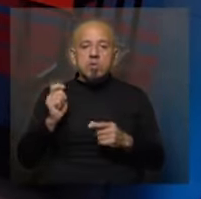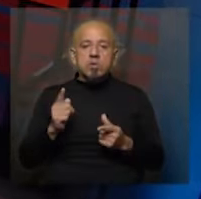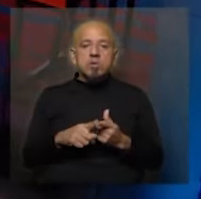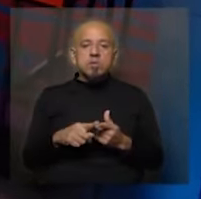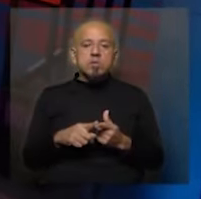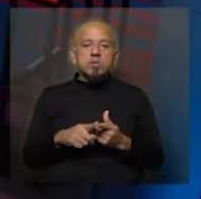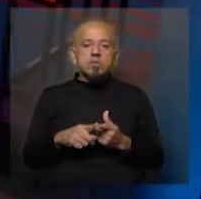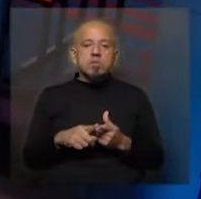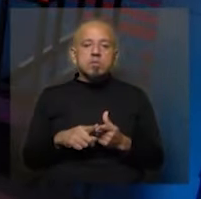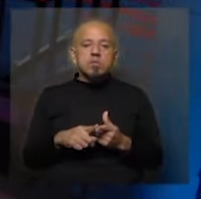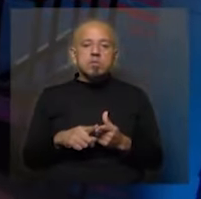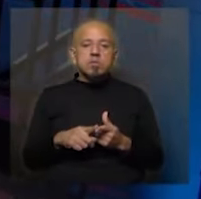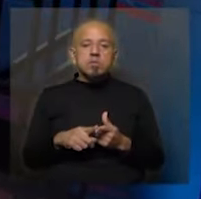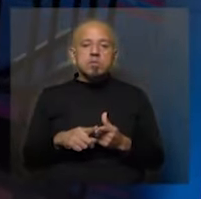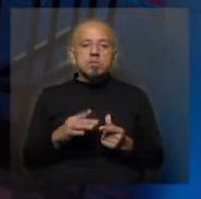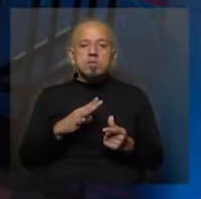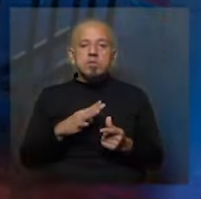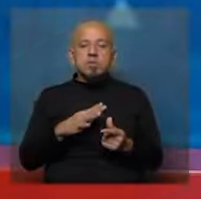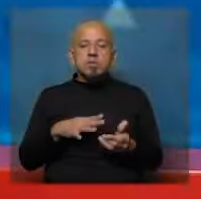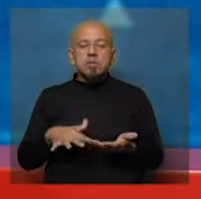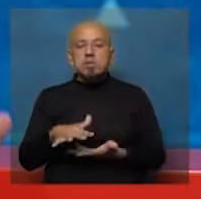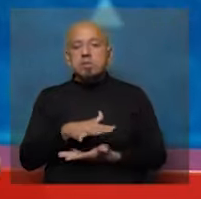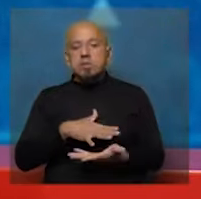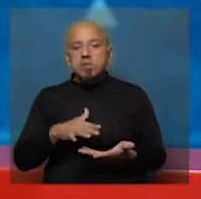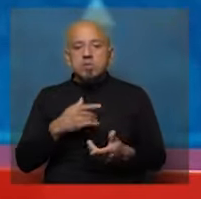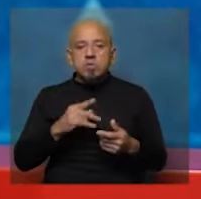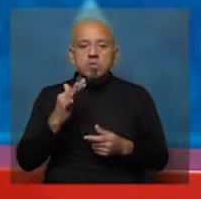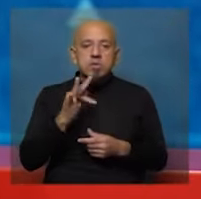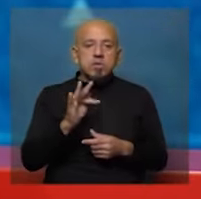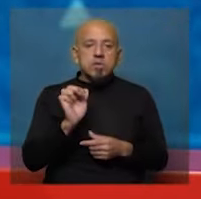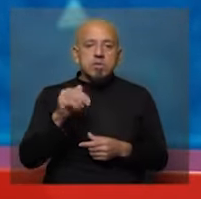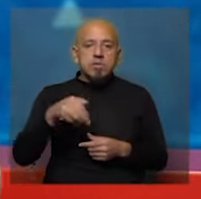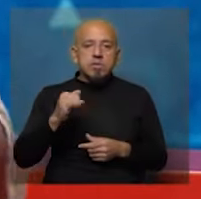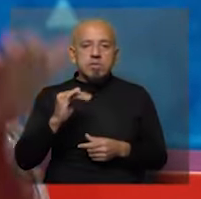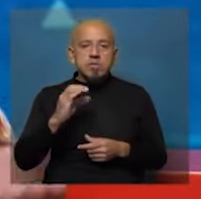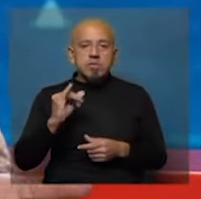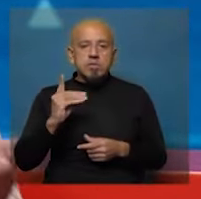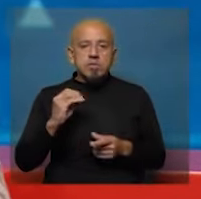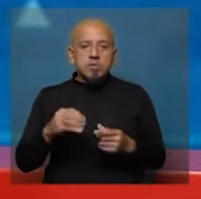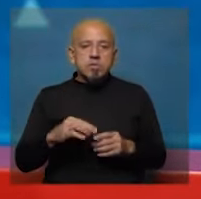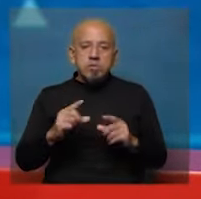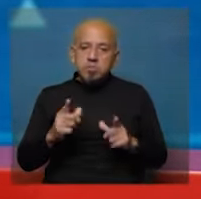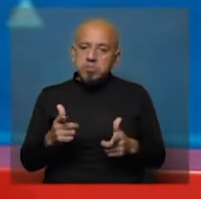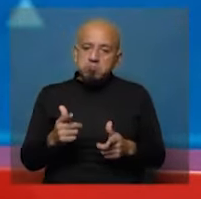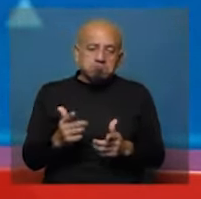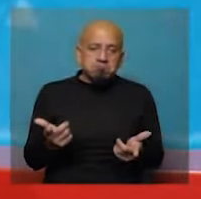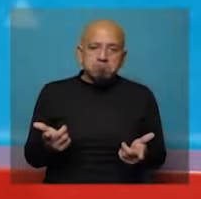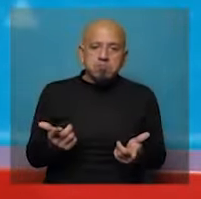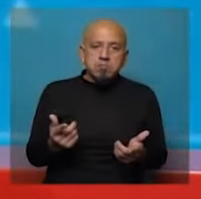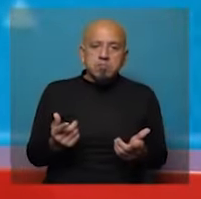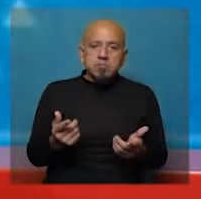partir de una Bueno hay situaciones de intentos de femicidios que la fiscalía no toma por ejemplo